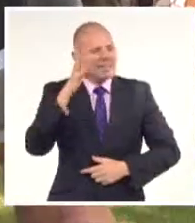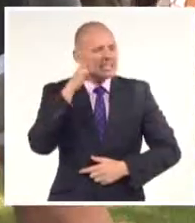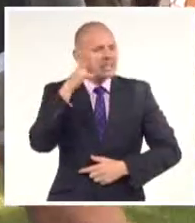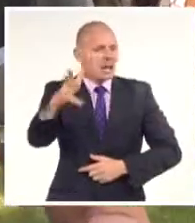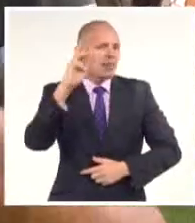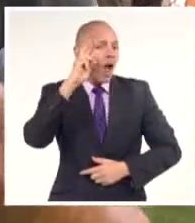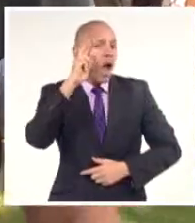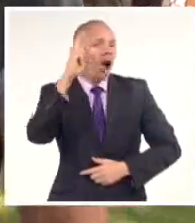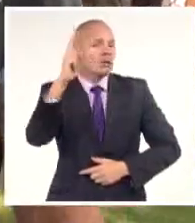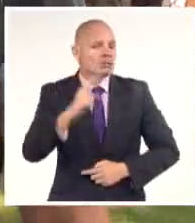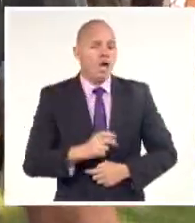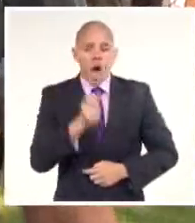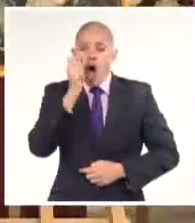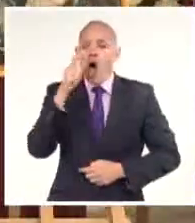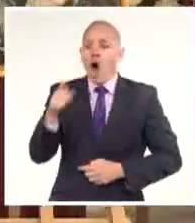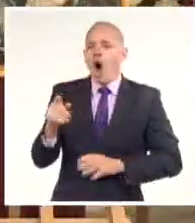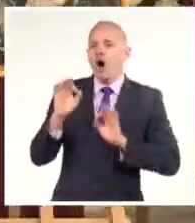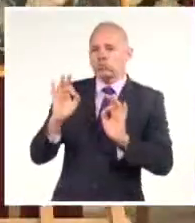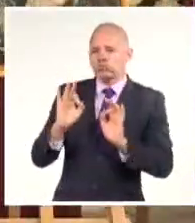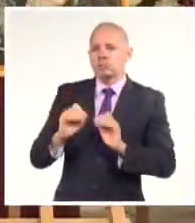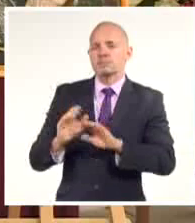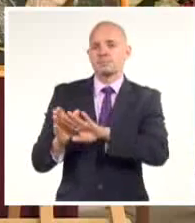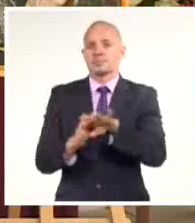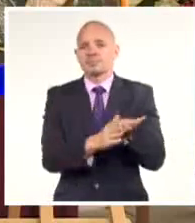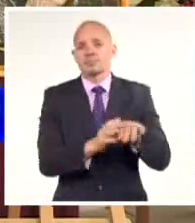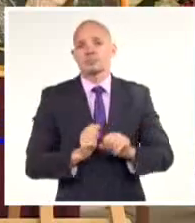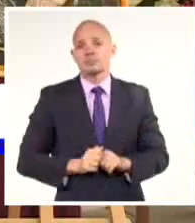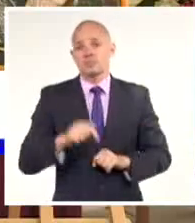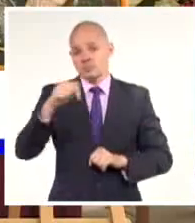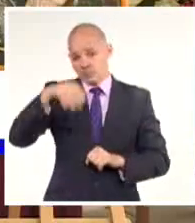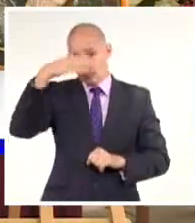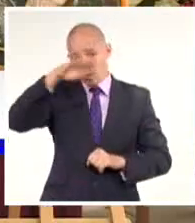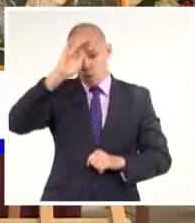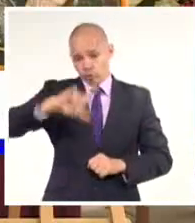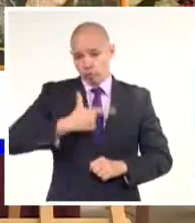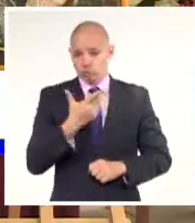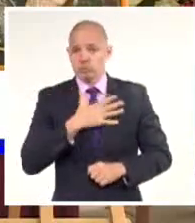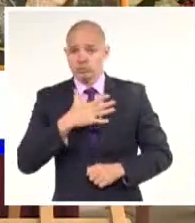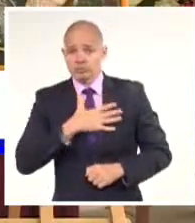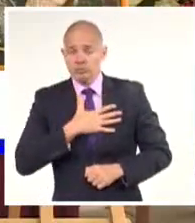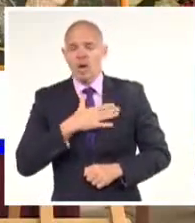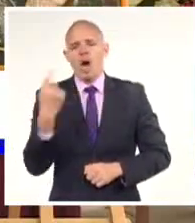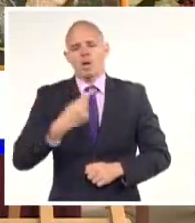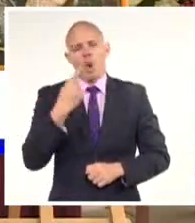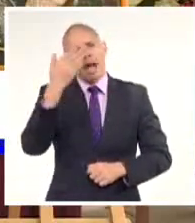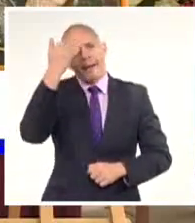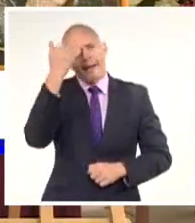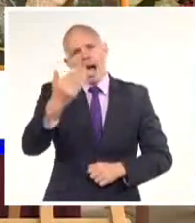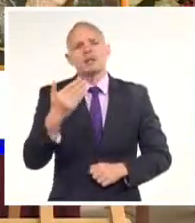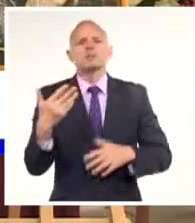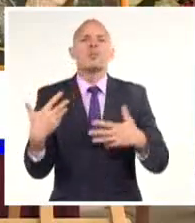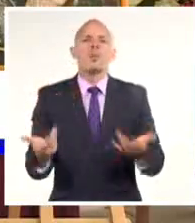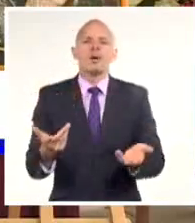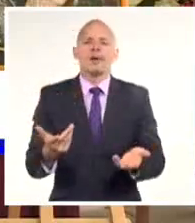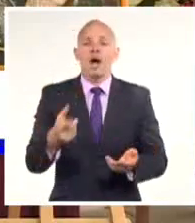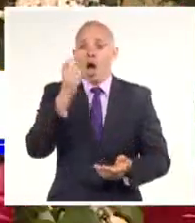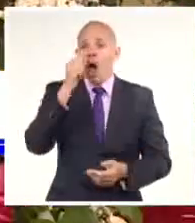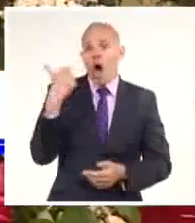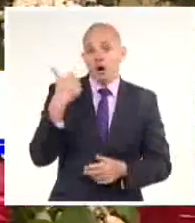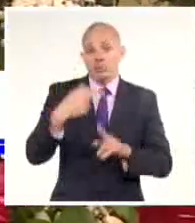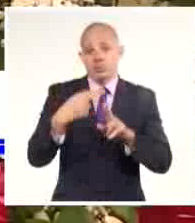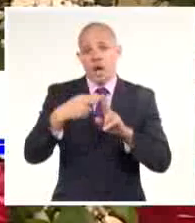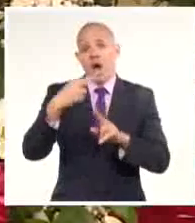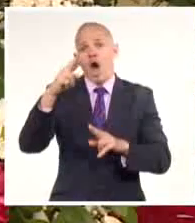siempre, abure Furé. Realmente la cultura cubana tiene que agradecer que haya habido un Rogelio Martínez